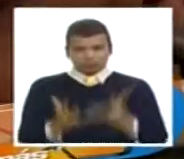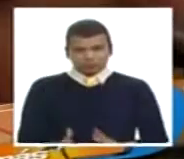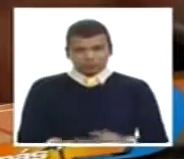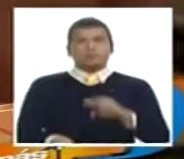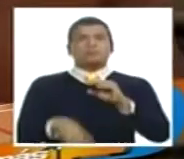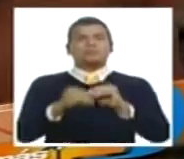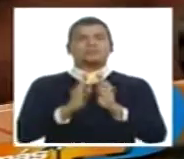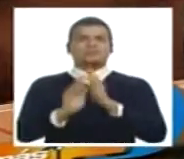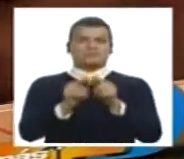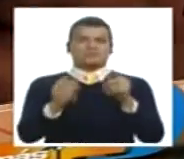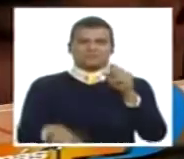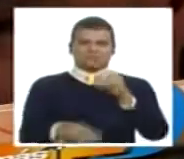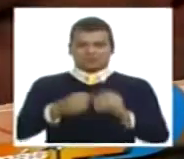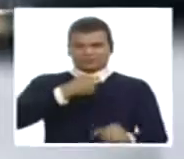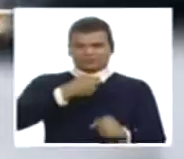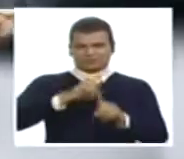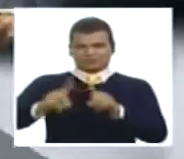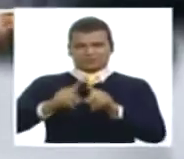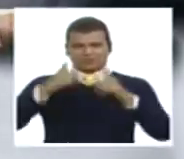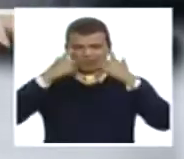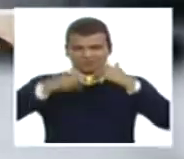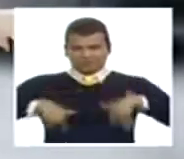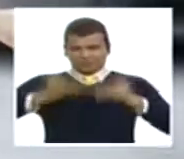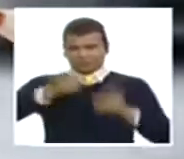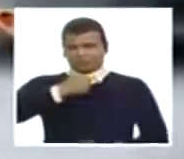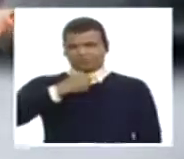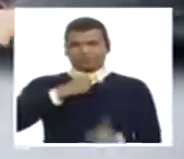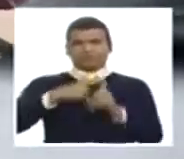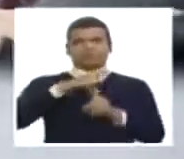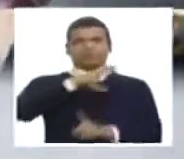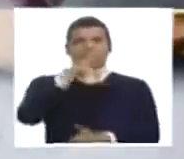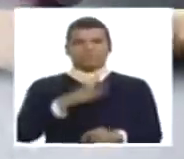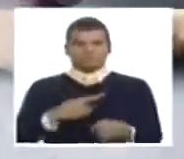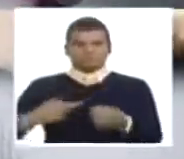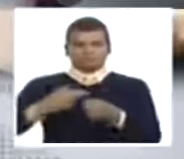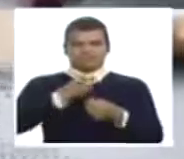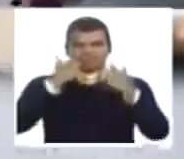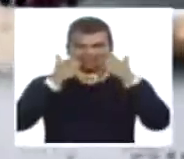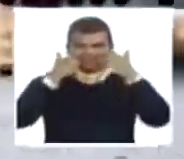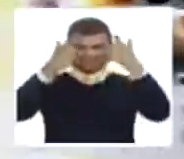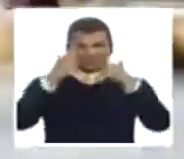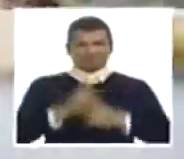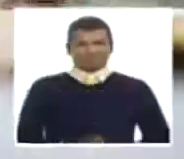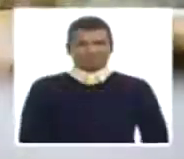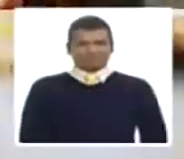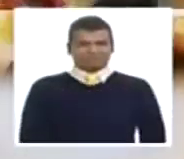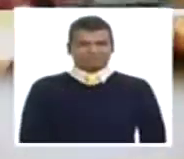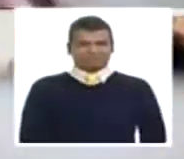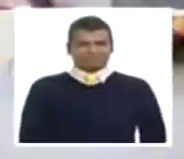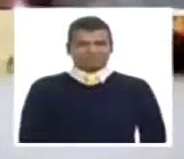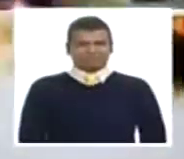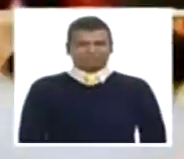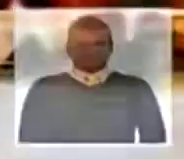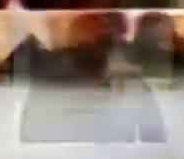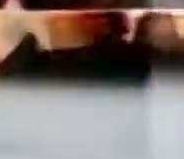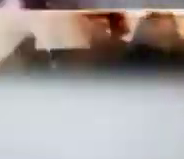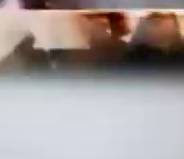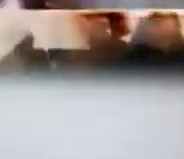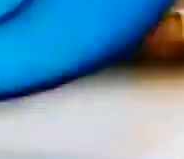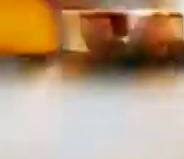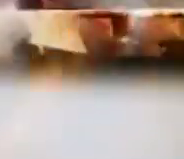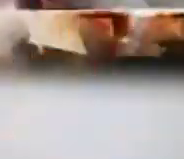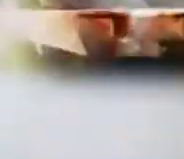noticias del entretenimiento con Lixi Cardona, noticiero más pacífico, donde la región es noticia.